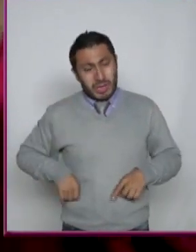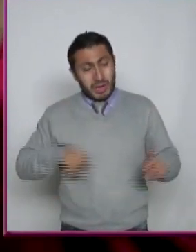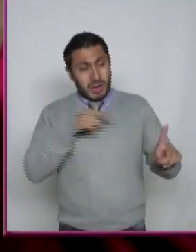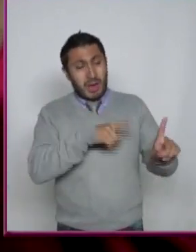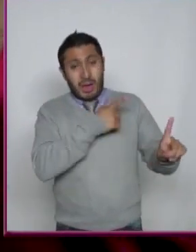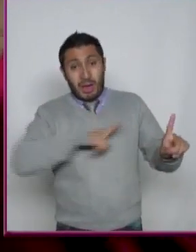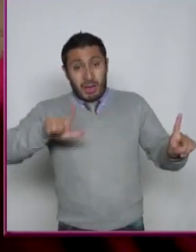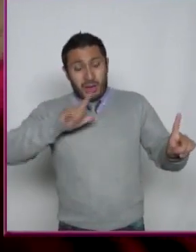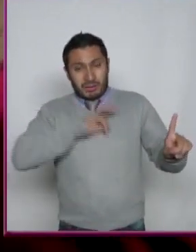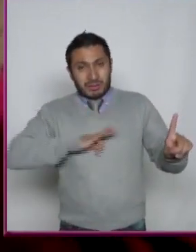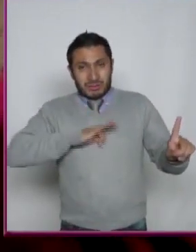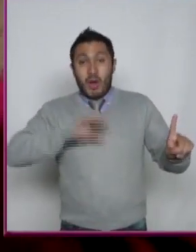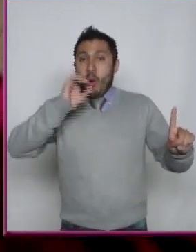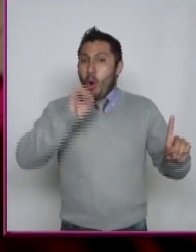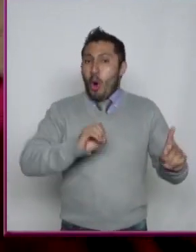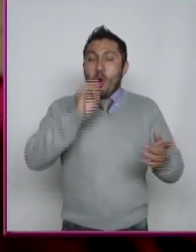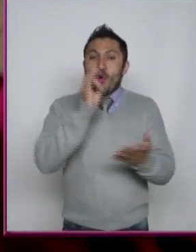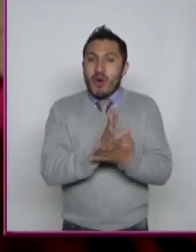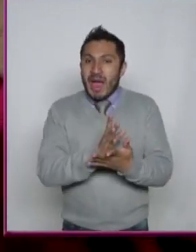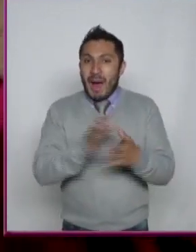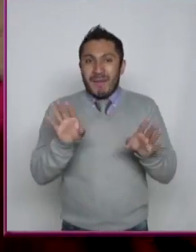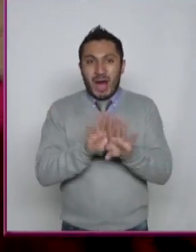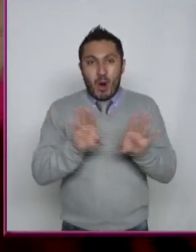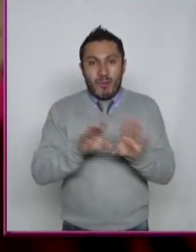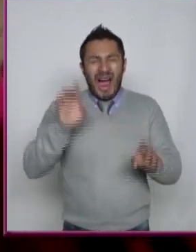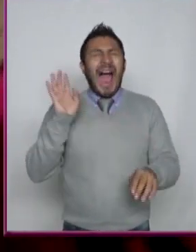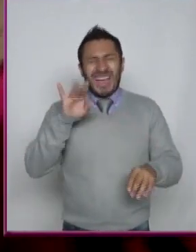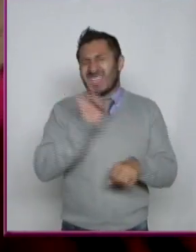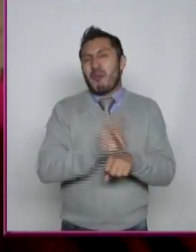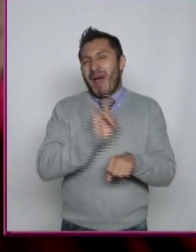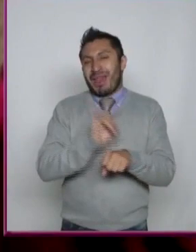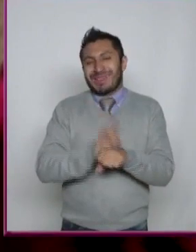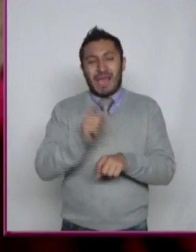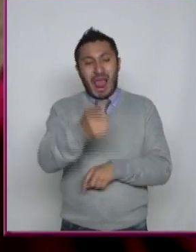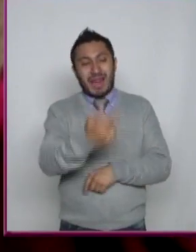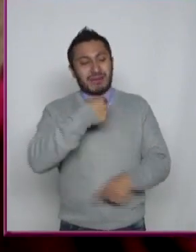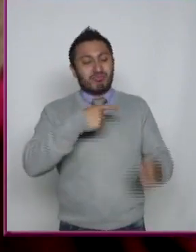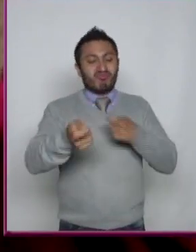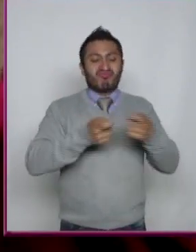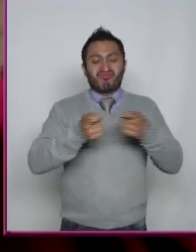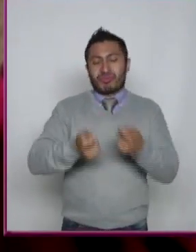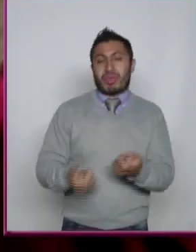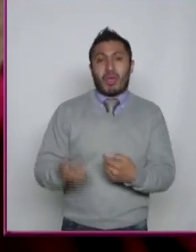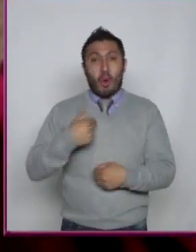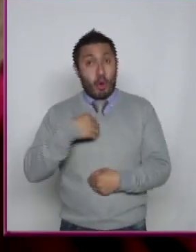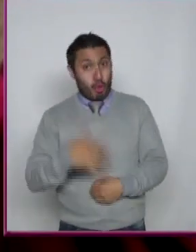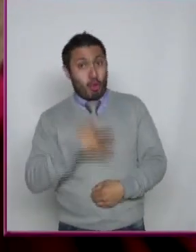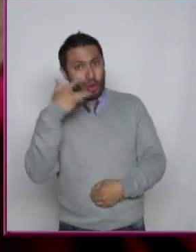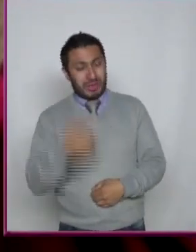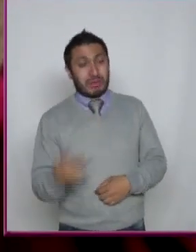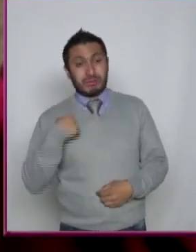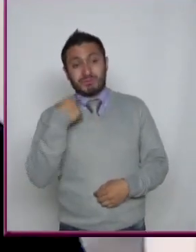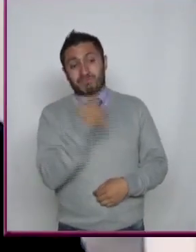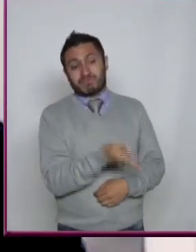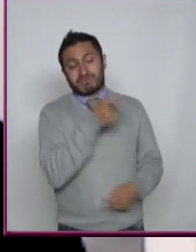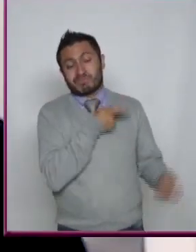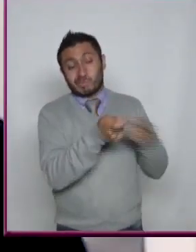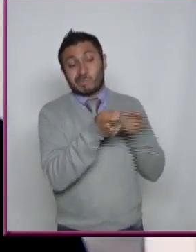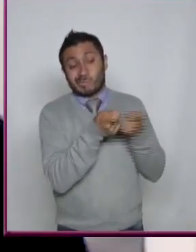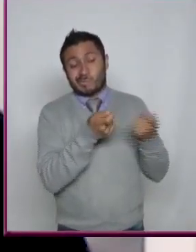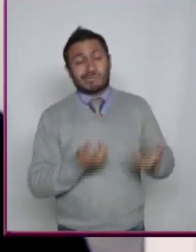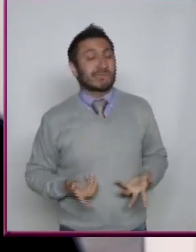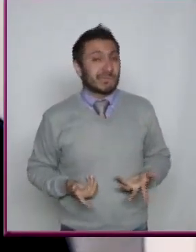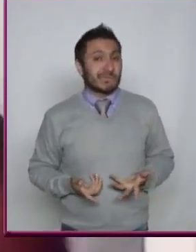libre? ¿O solamente es alguien que parece que o siento que me quiere controlar o presionar, o yo siento que la quiero controlar o presionar,